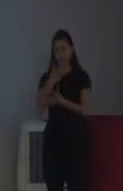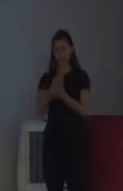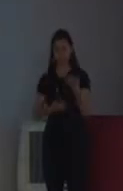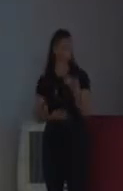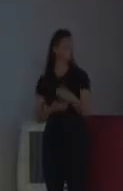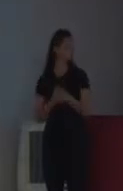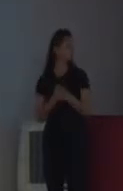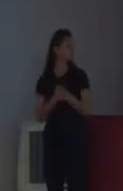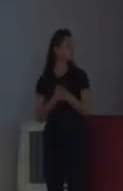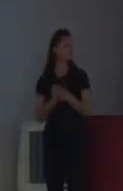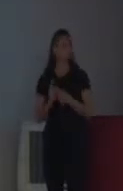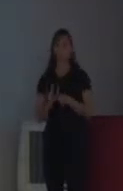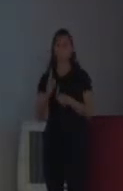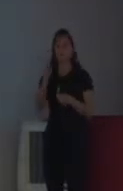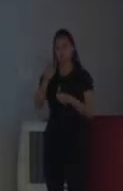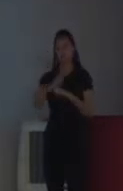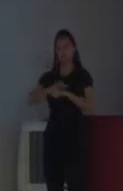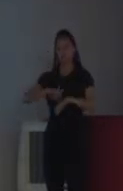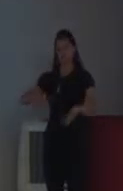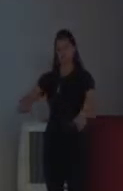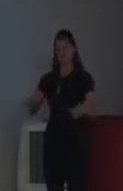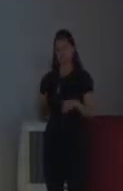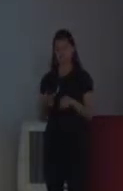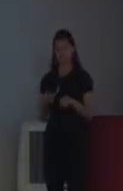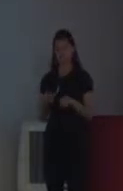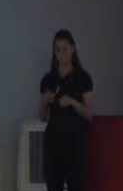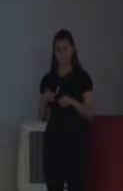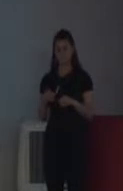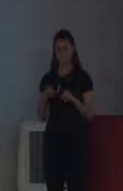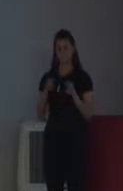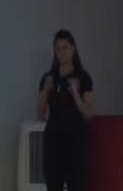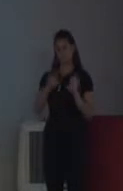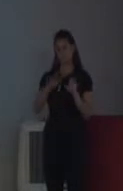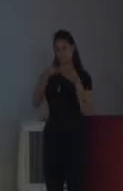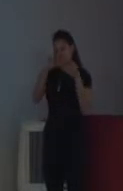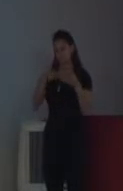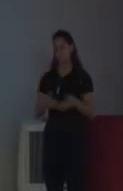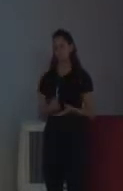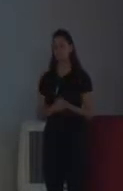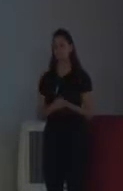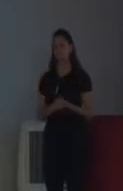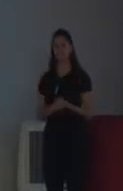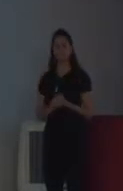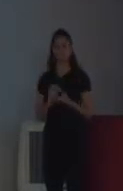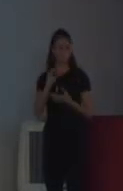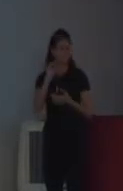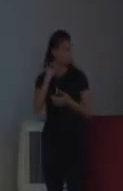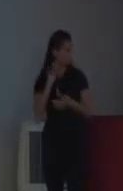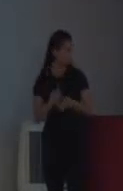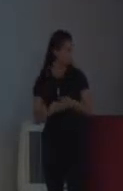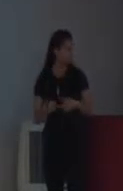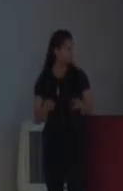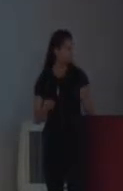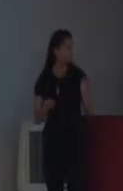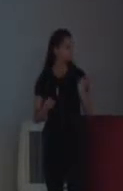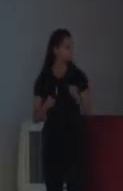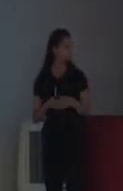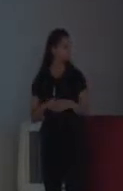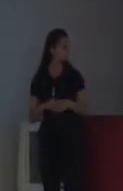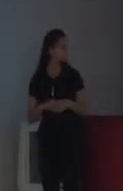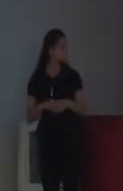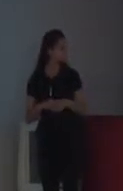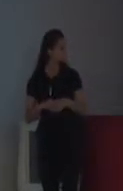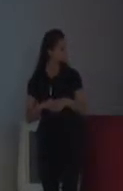las políticas públicas en materia de discapacidad, ¿sí? Allí es donde van a llegar